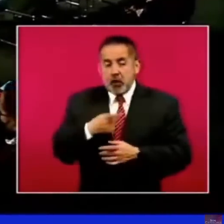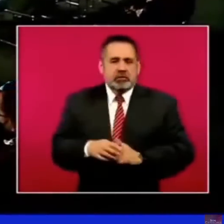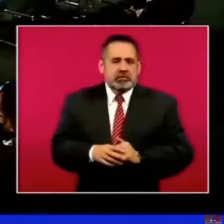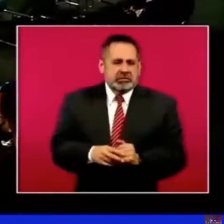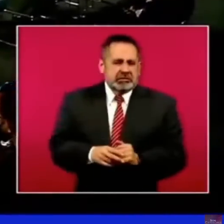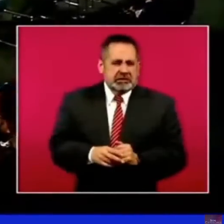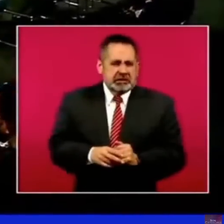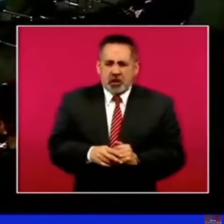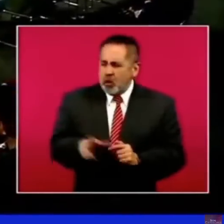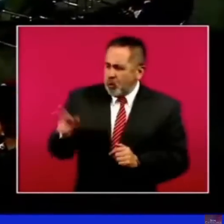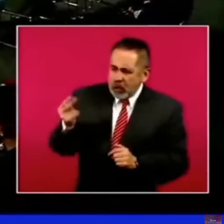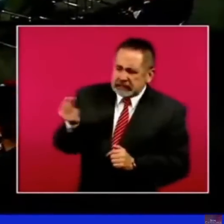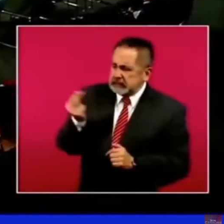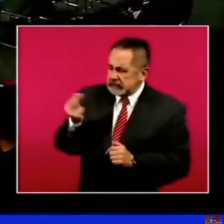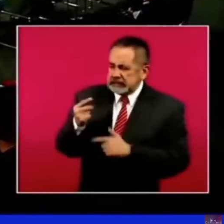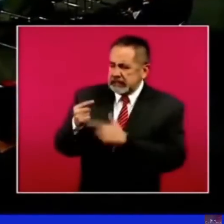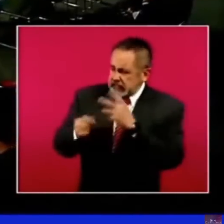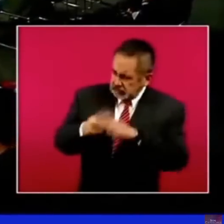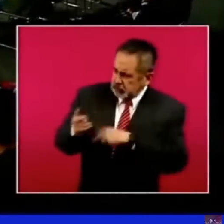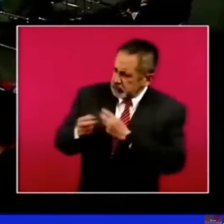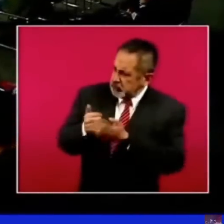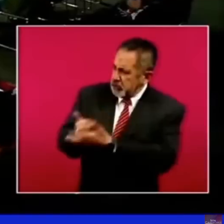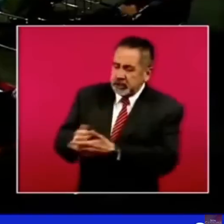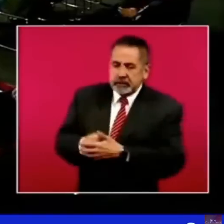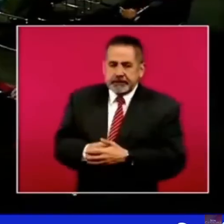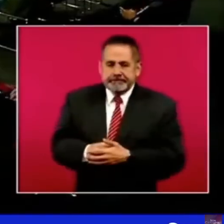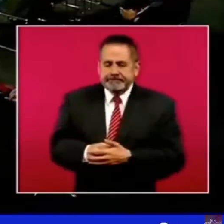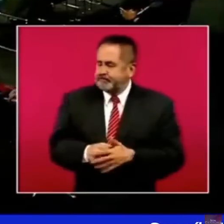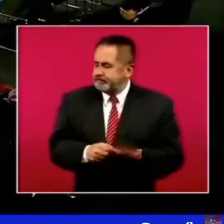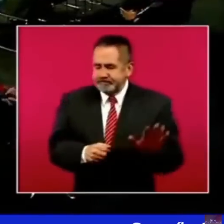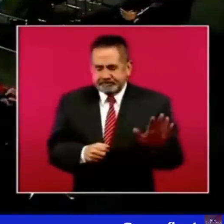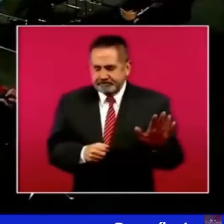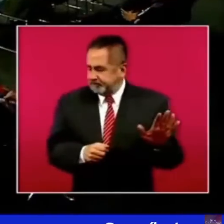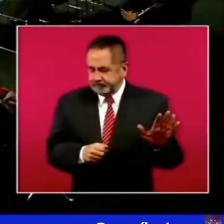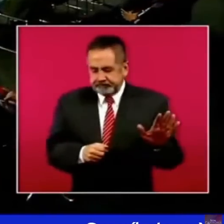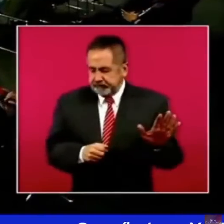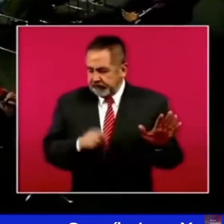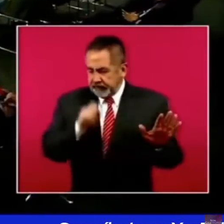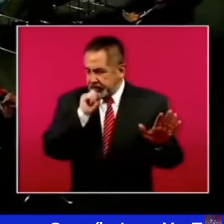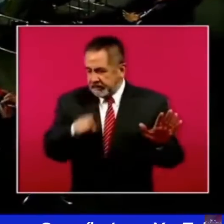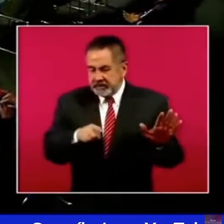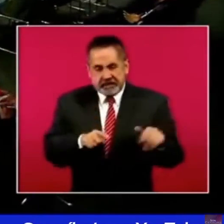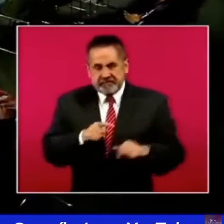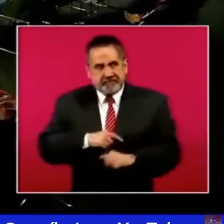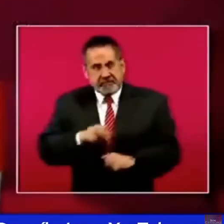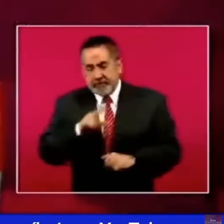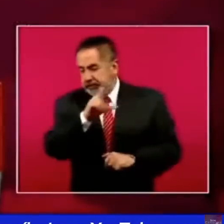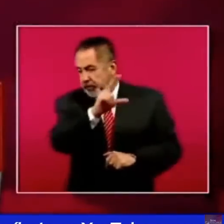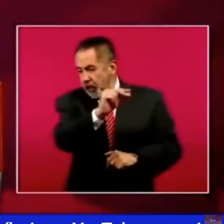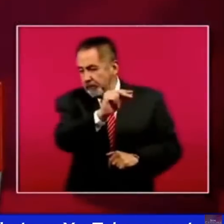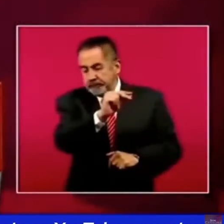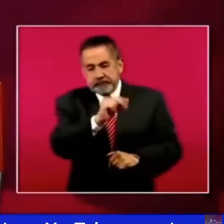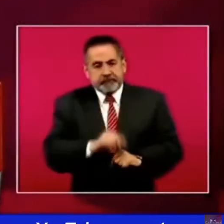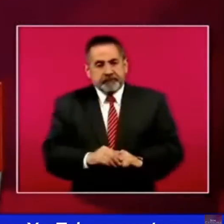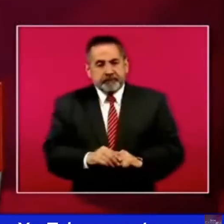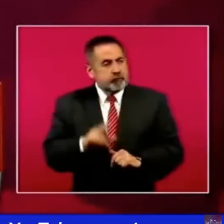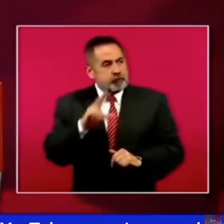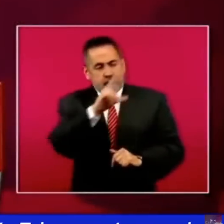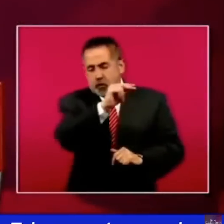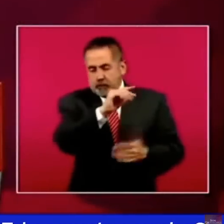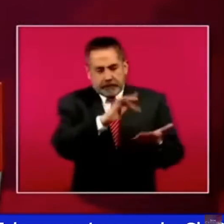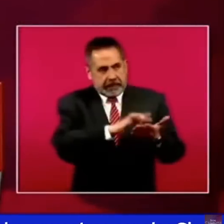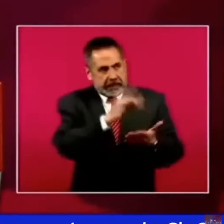con lo que se necesitara. Y lo mismo, la respuesta fue no,